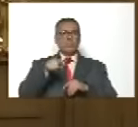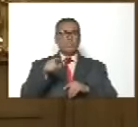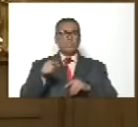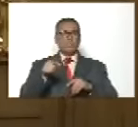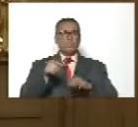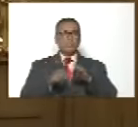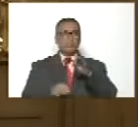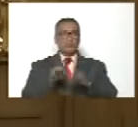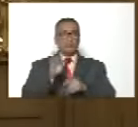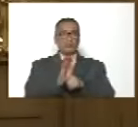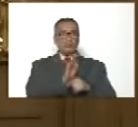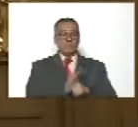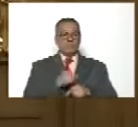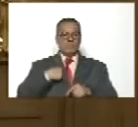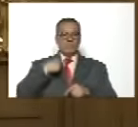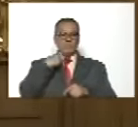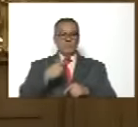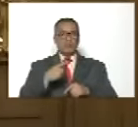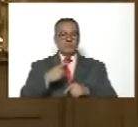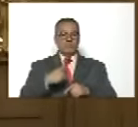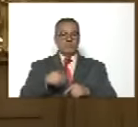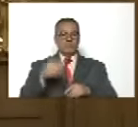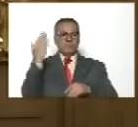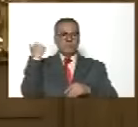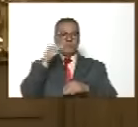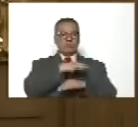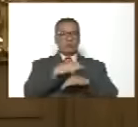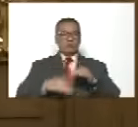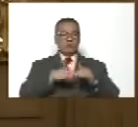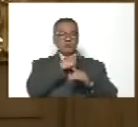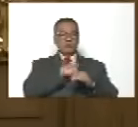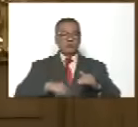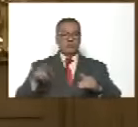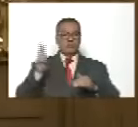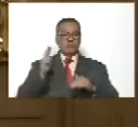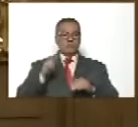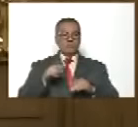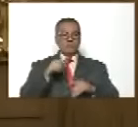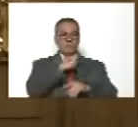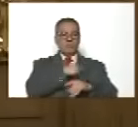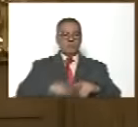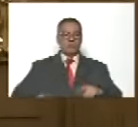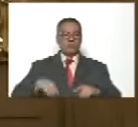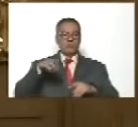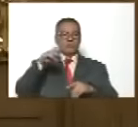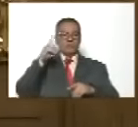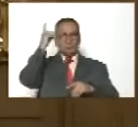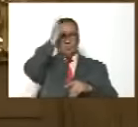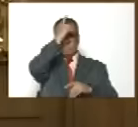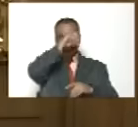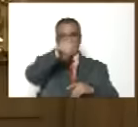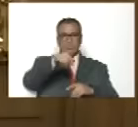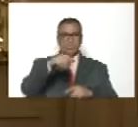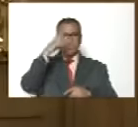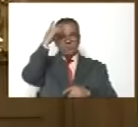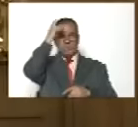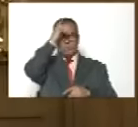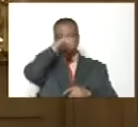seguro. Así declara el vicepresidente republicano, el vicepresidente de Donald Trump, quienes